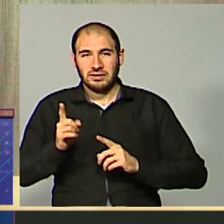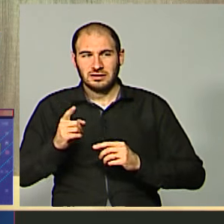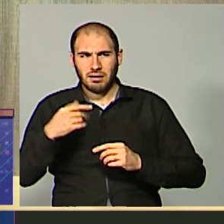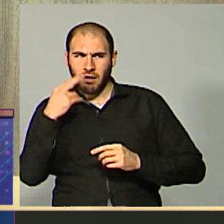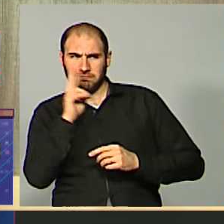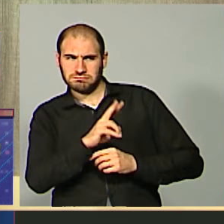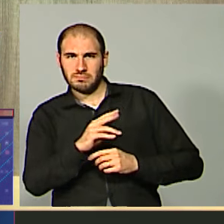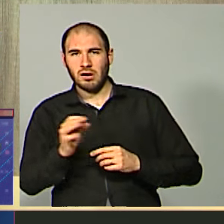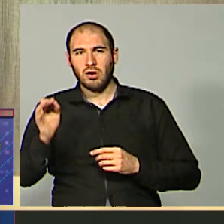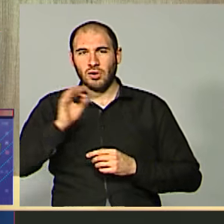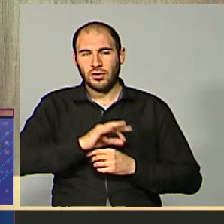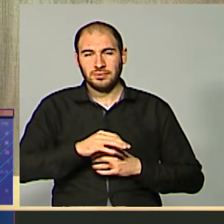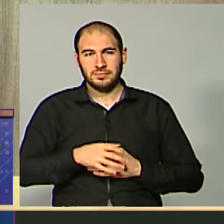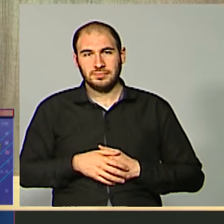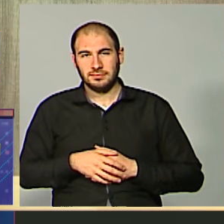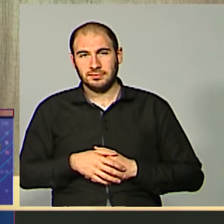afuera o que han sido